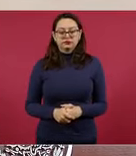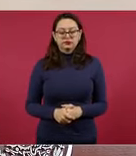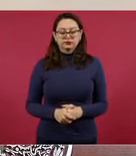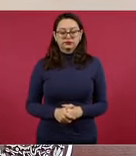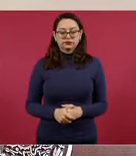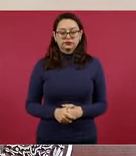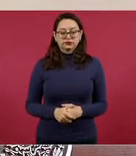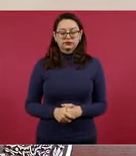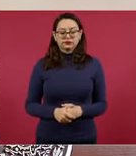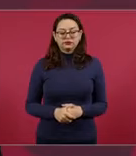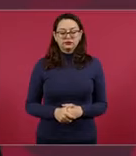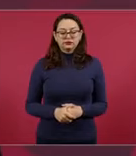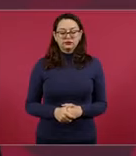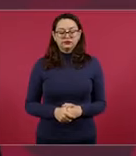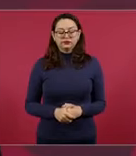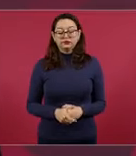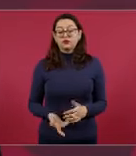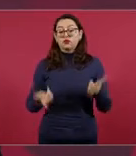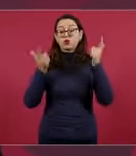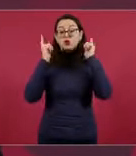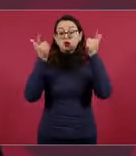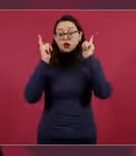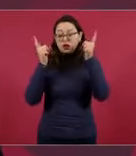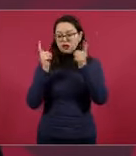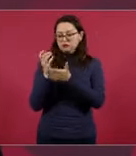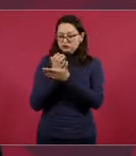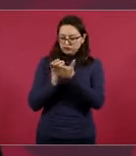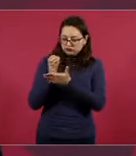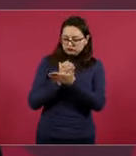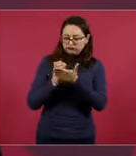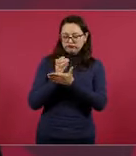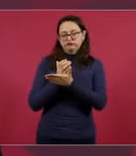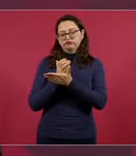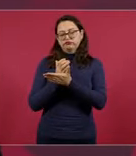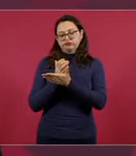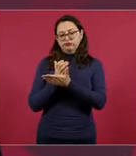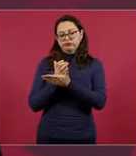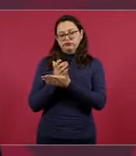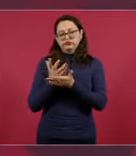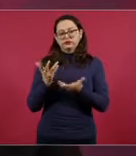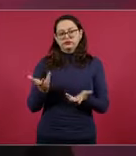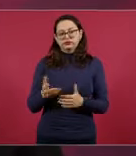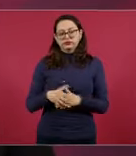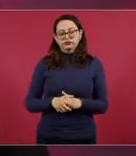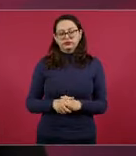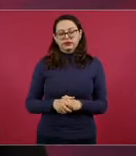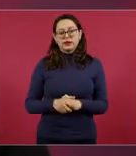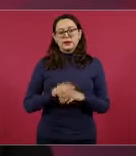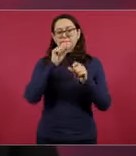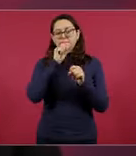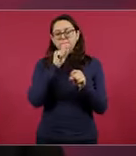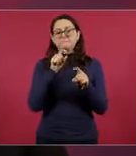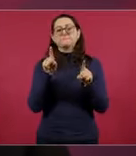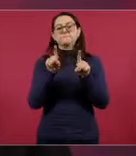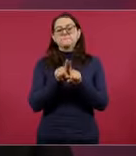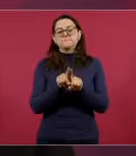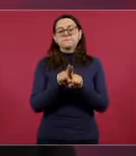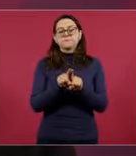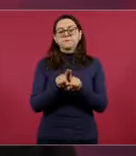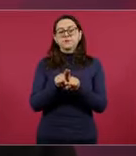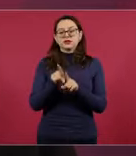bueno, desearle que se recupere, Simón, y mandarle a Chuy Falcón, también